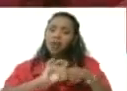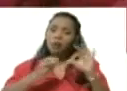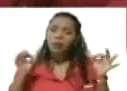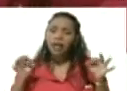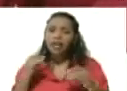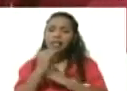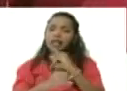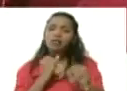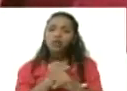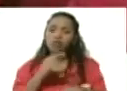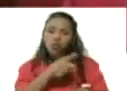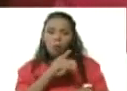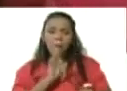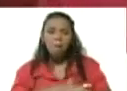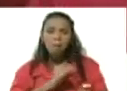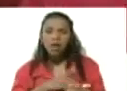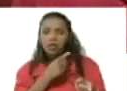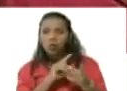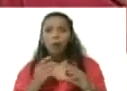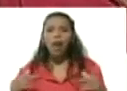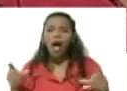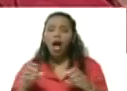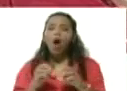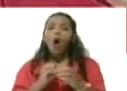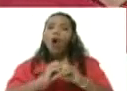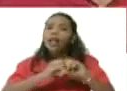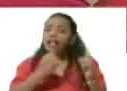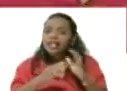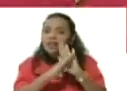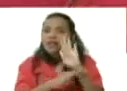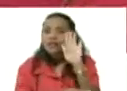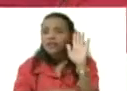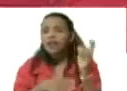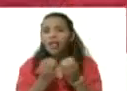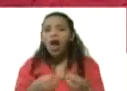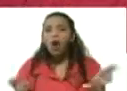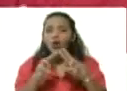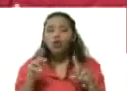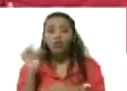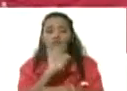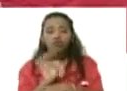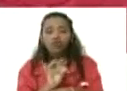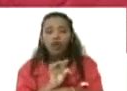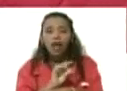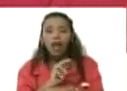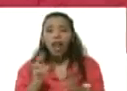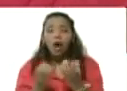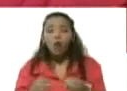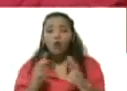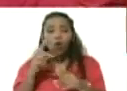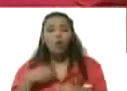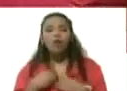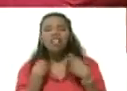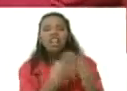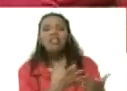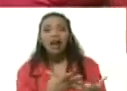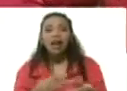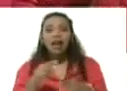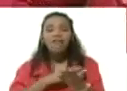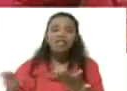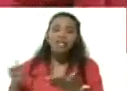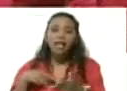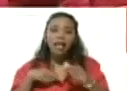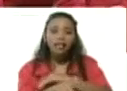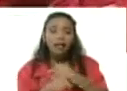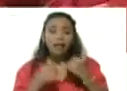la Carta Olímpica Internacional, eso se parece mucho a las reuniones de la ONU. Como eso funciona en Estados Unidos decide a quién le da la visa para que entre. Recientemente